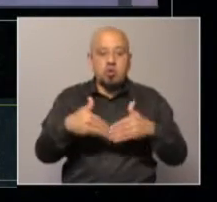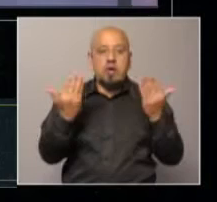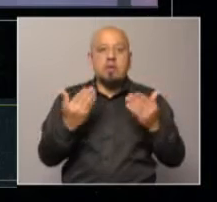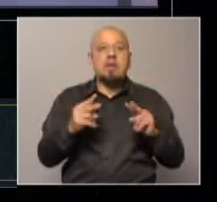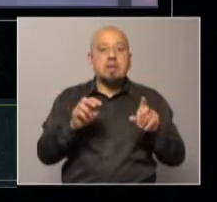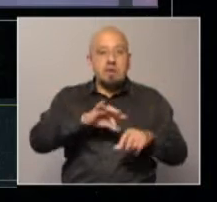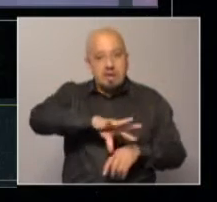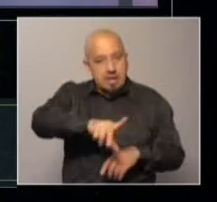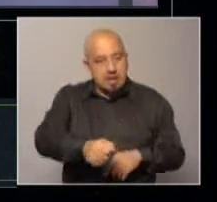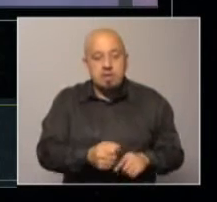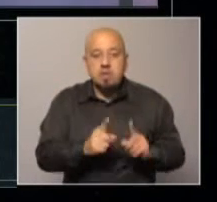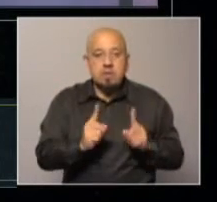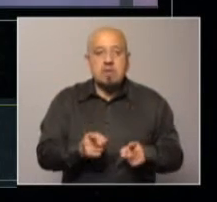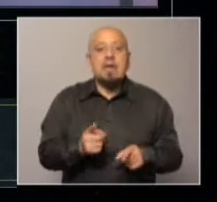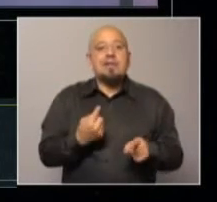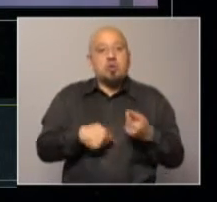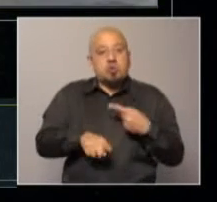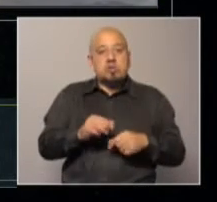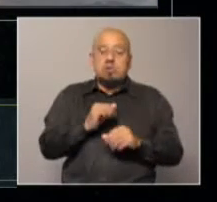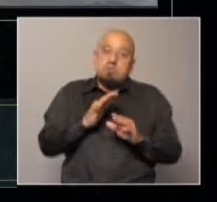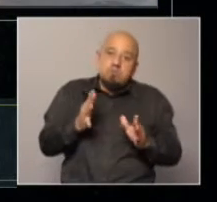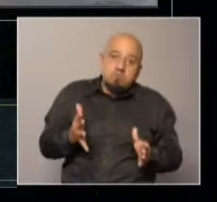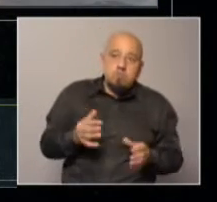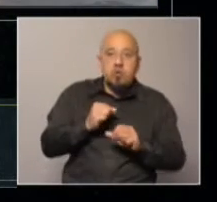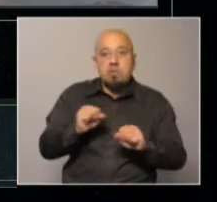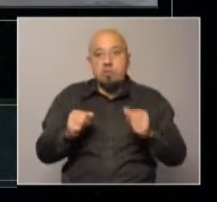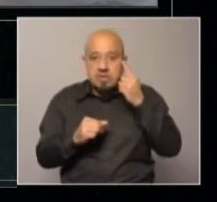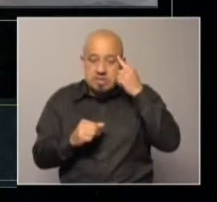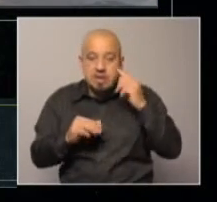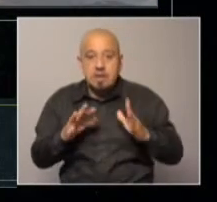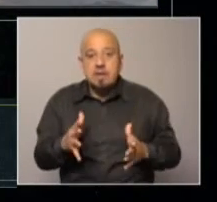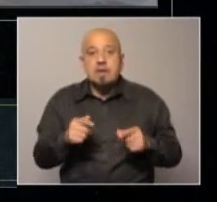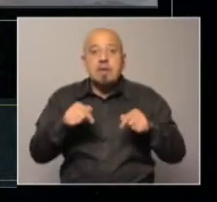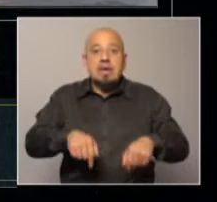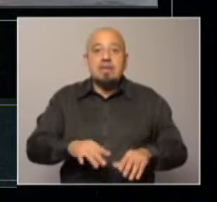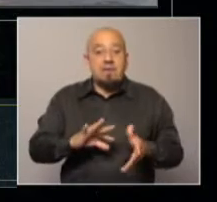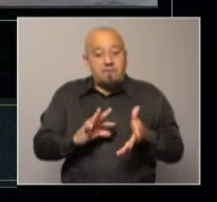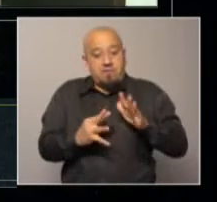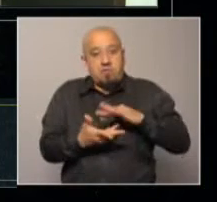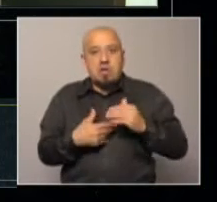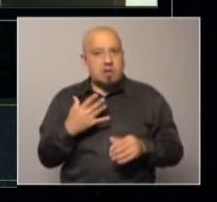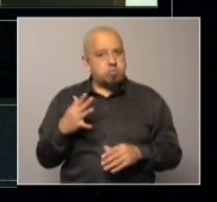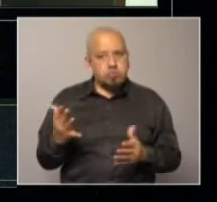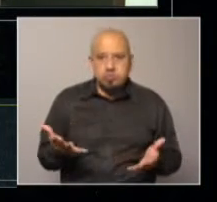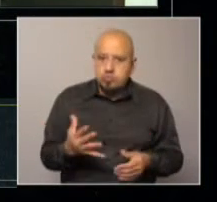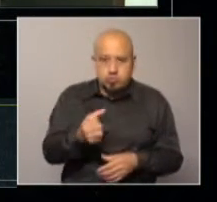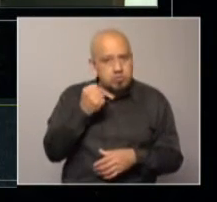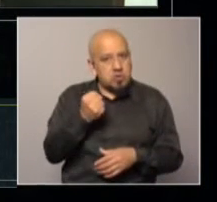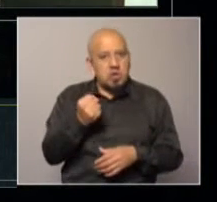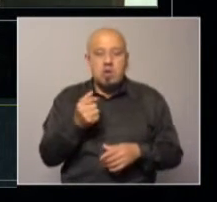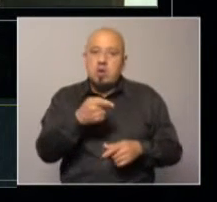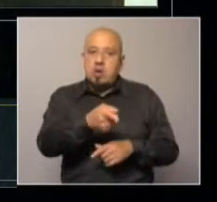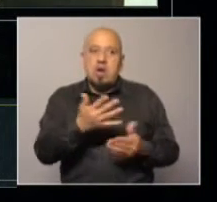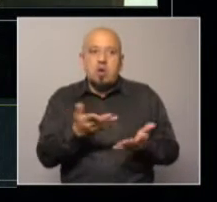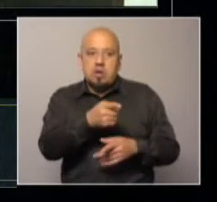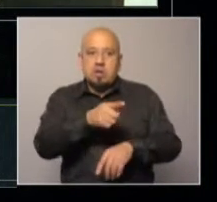la rapiña también. Por lo tanto, podemos prever, por lo que pasó antes ya, uh-huh. que este endurecimiento de penas va a incrementar los tiempos de reclusión y